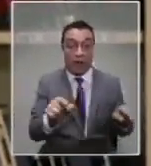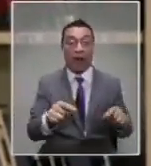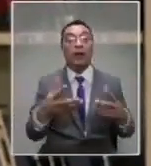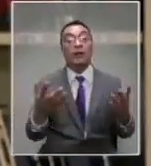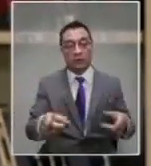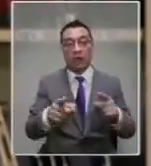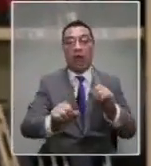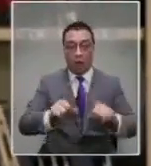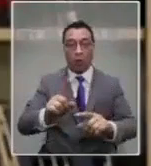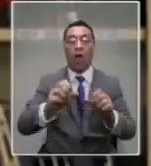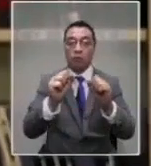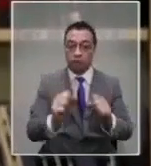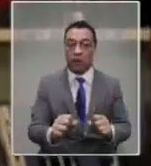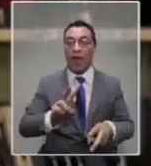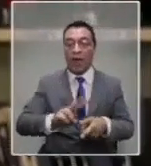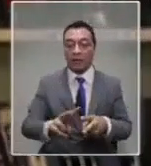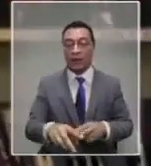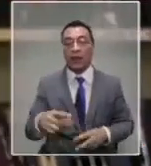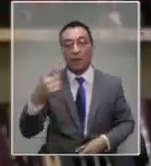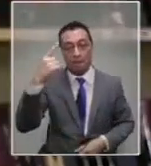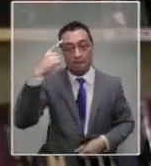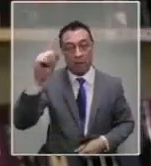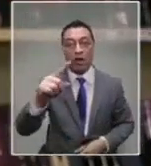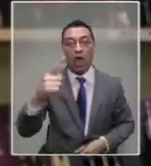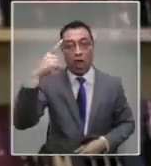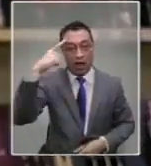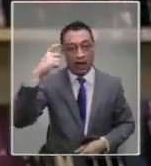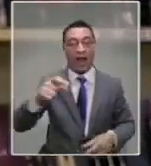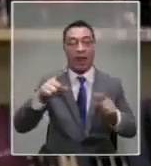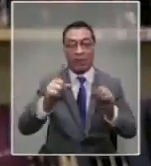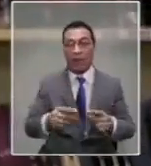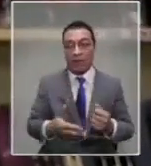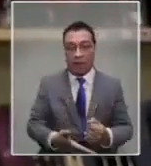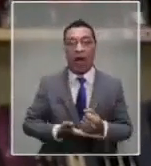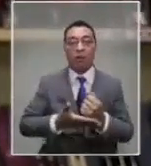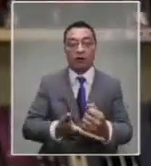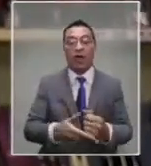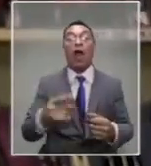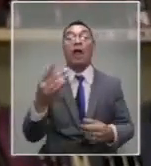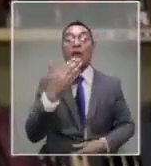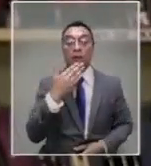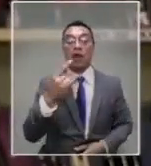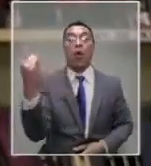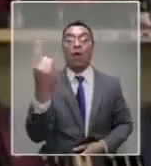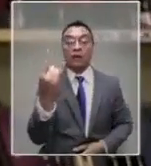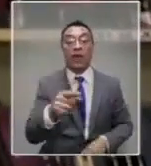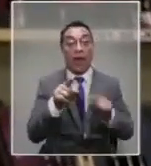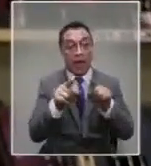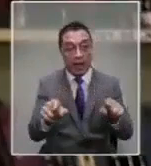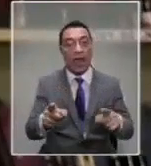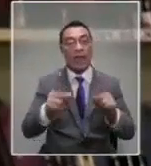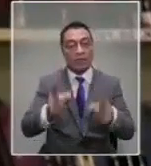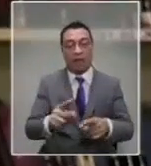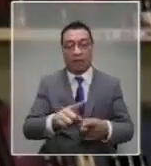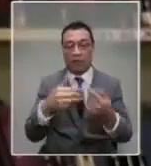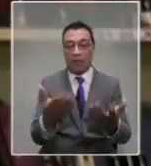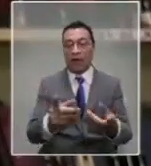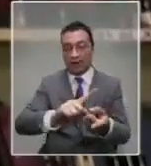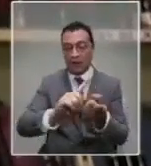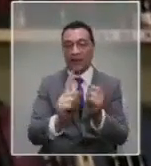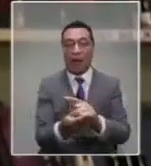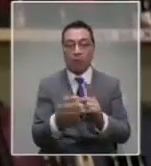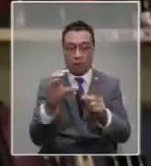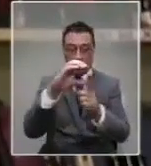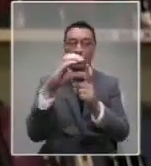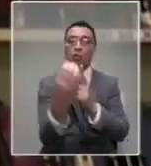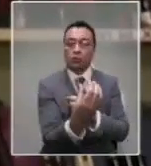las empresas en una medida lo hacen, pero creo que deben aportar también a las universidades. Y ahí tenemos que generar un cambio,